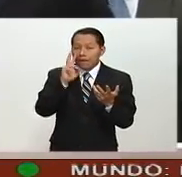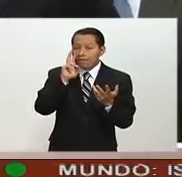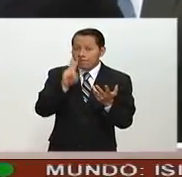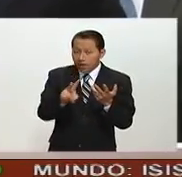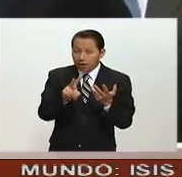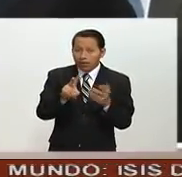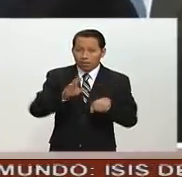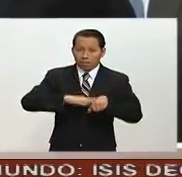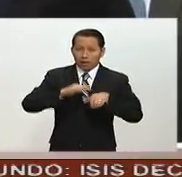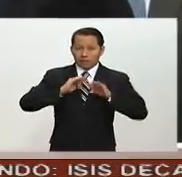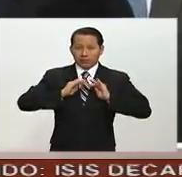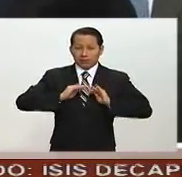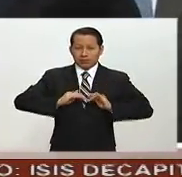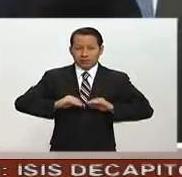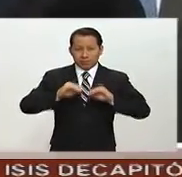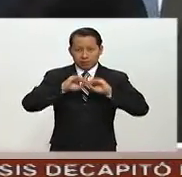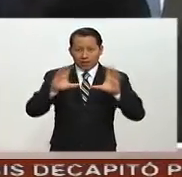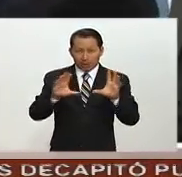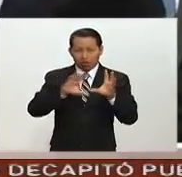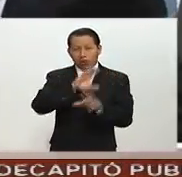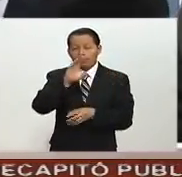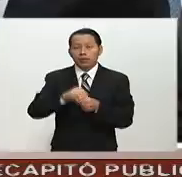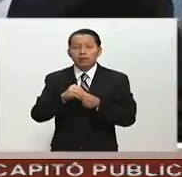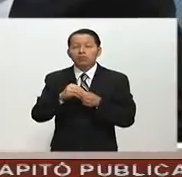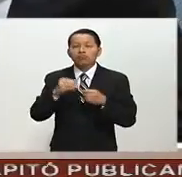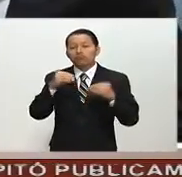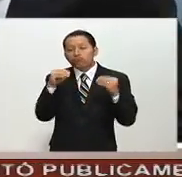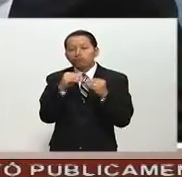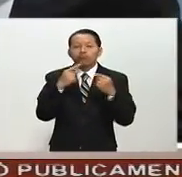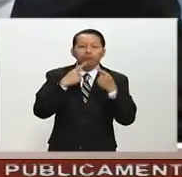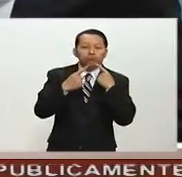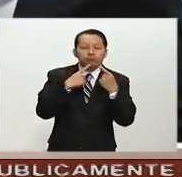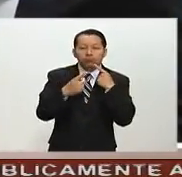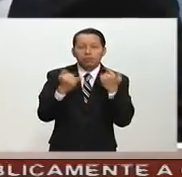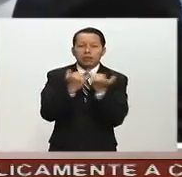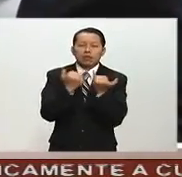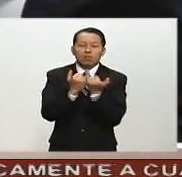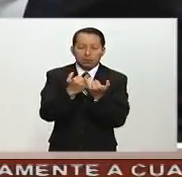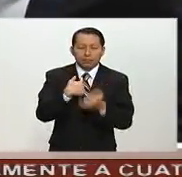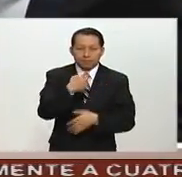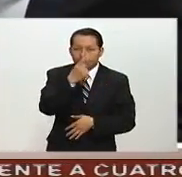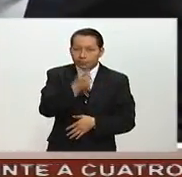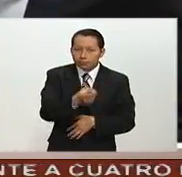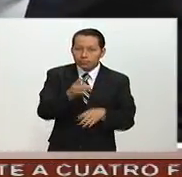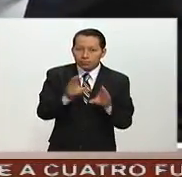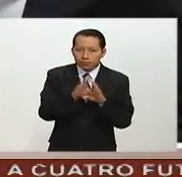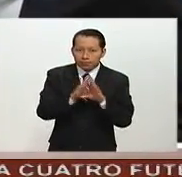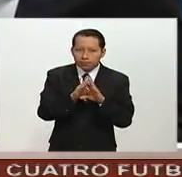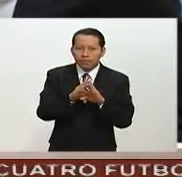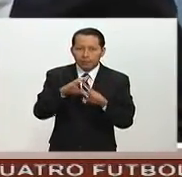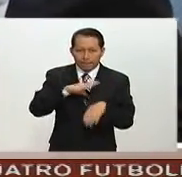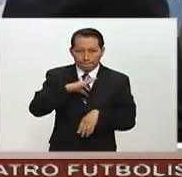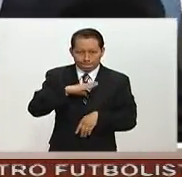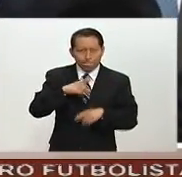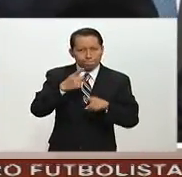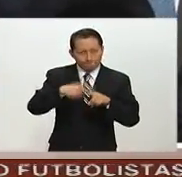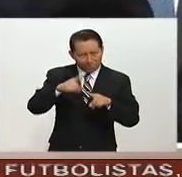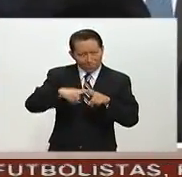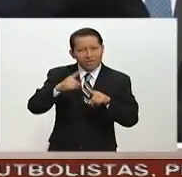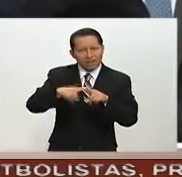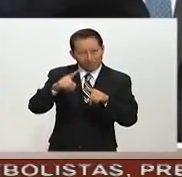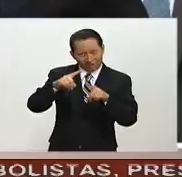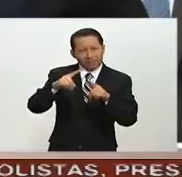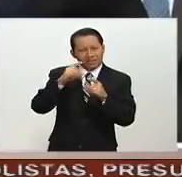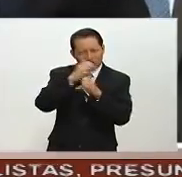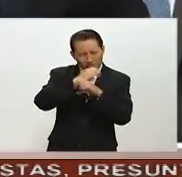con tranquilidad el inicio de las negociaciones, y que, insisto, todavía hay otros aspectos por decidir, entre